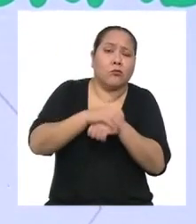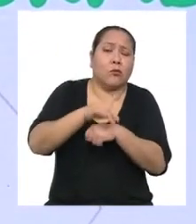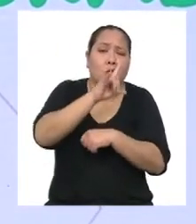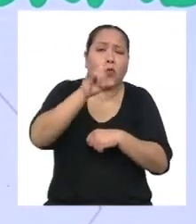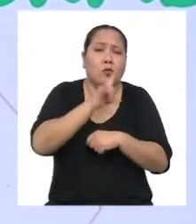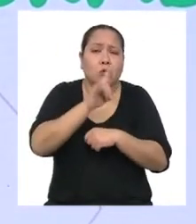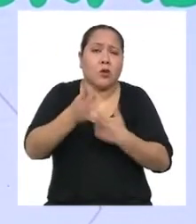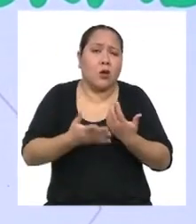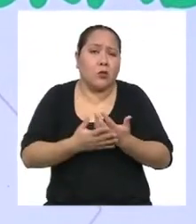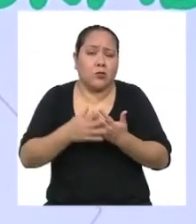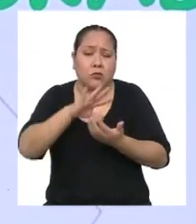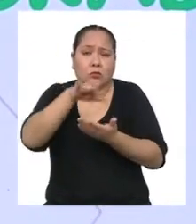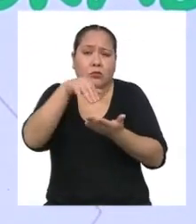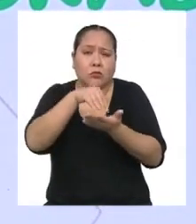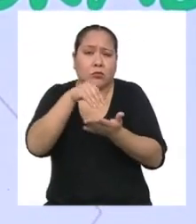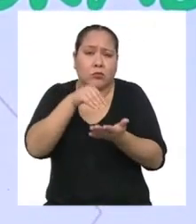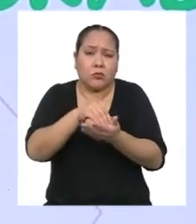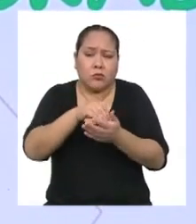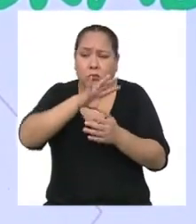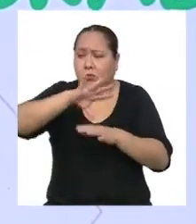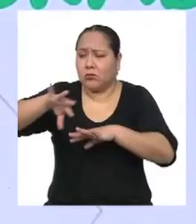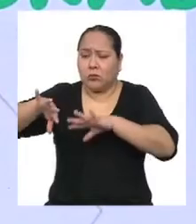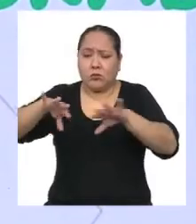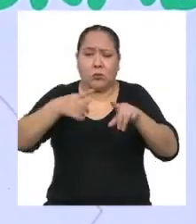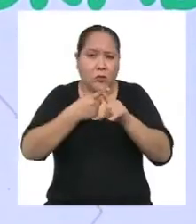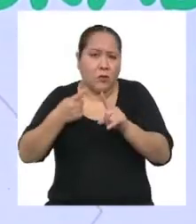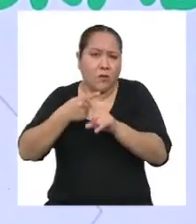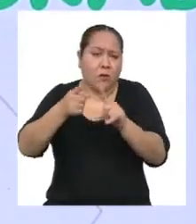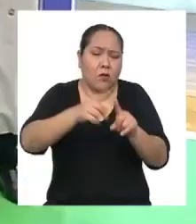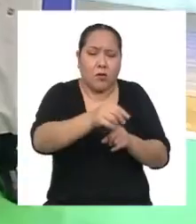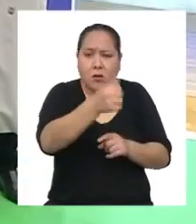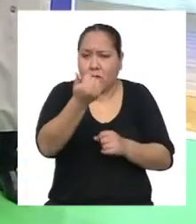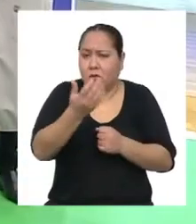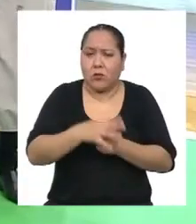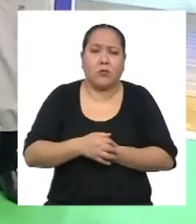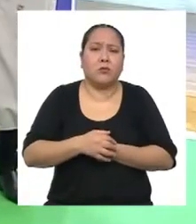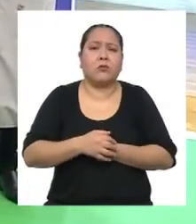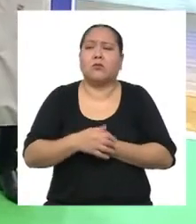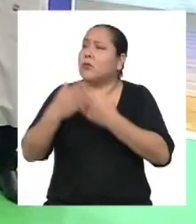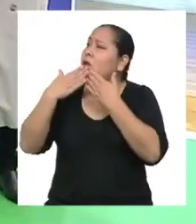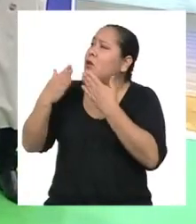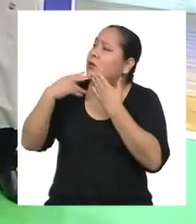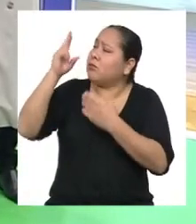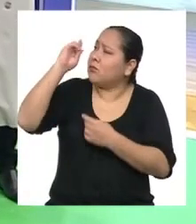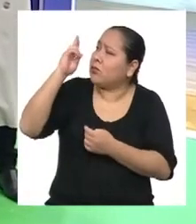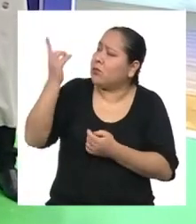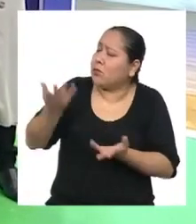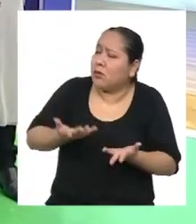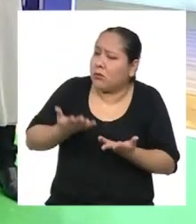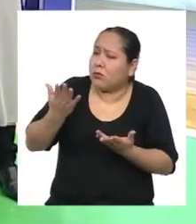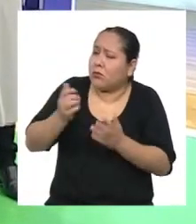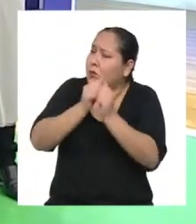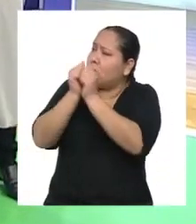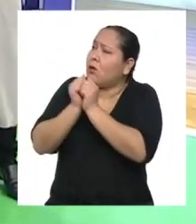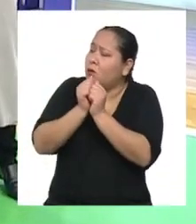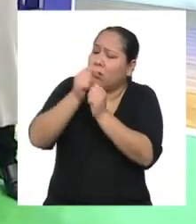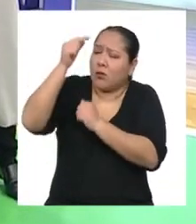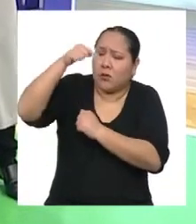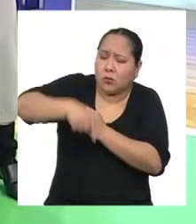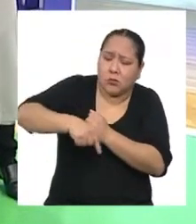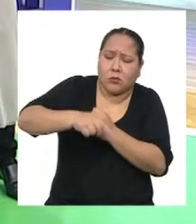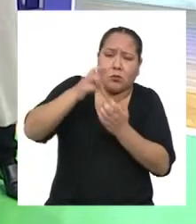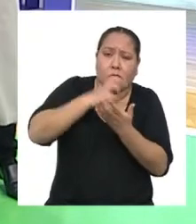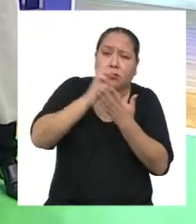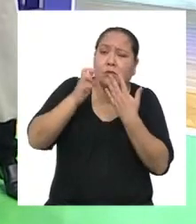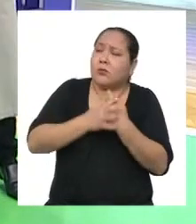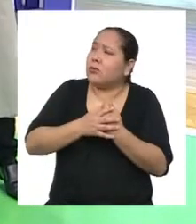medida de tendencia central que sea discordante del resto. Gracias, profesora, por habernos acompañado el día de